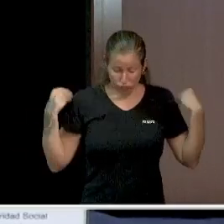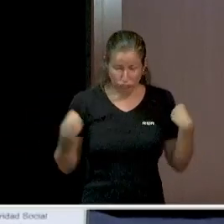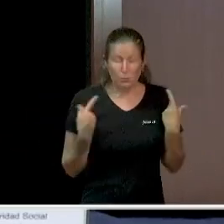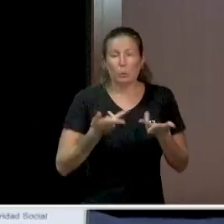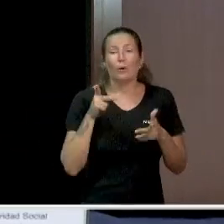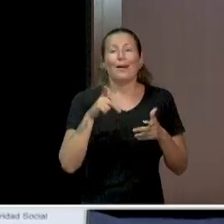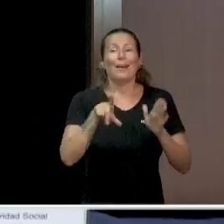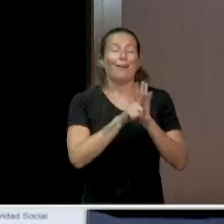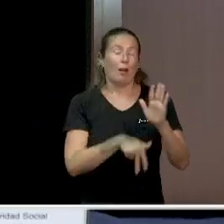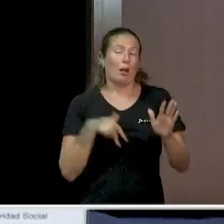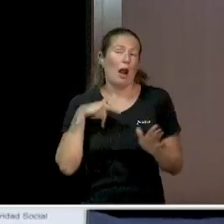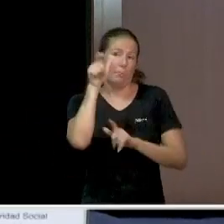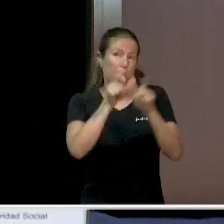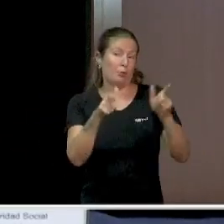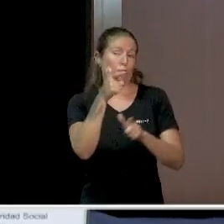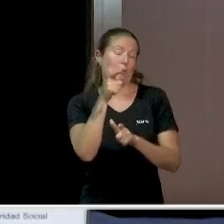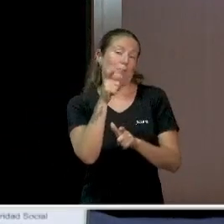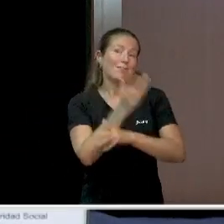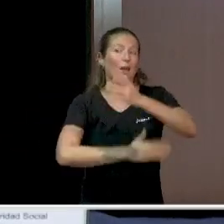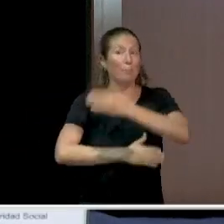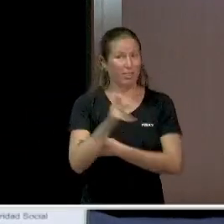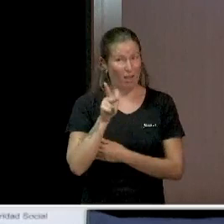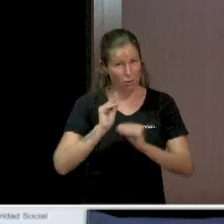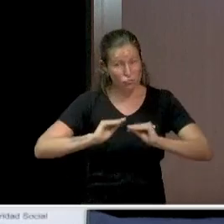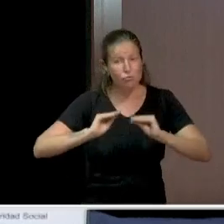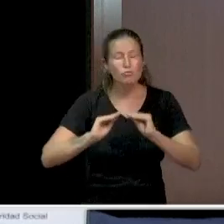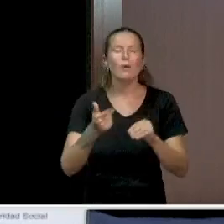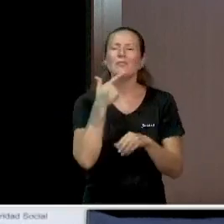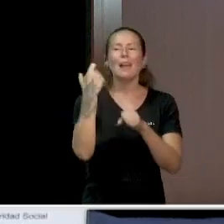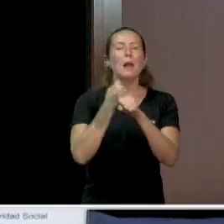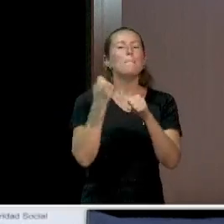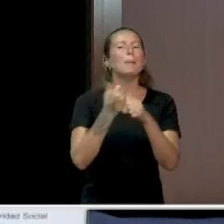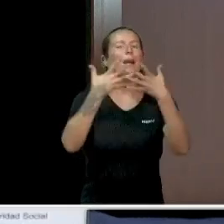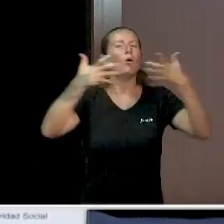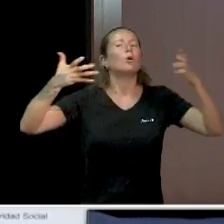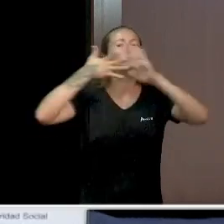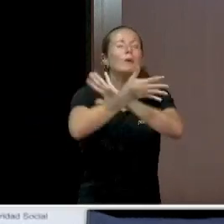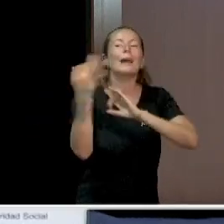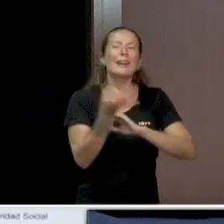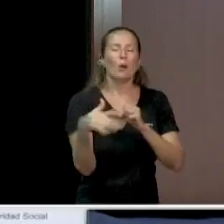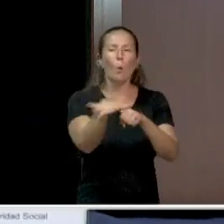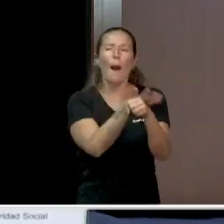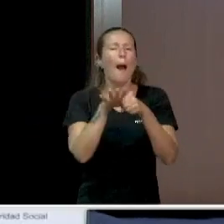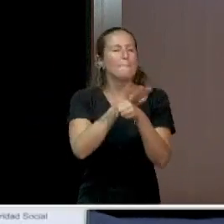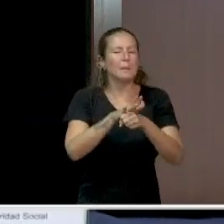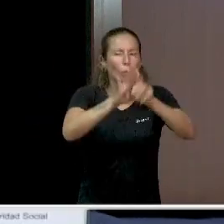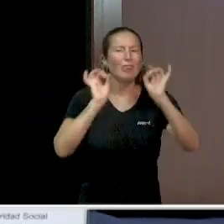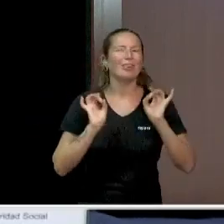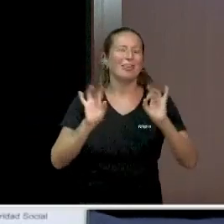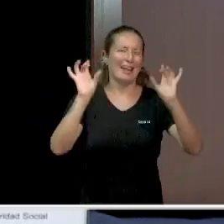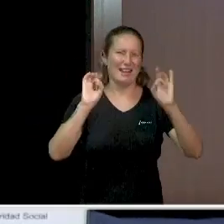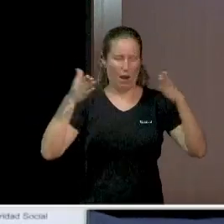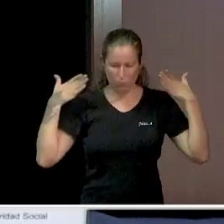de las Personas con Discapacidad identifica el empleo como un ámbito de especial atención, y esto